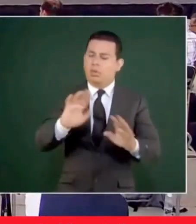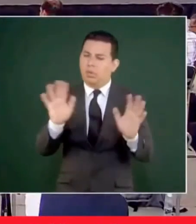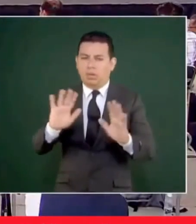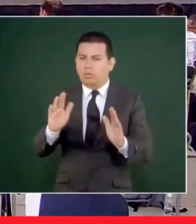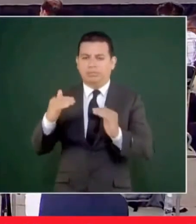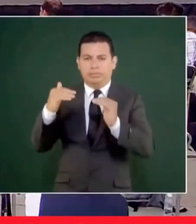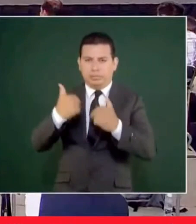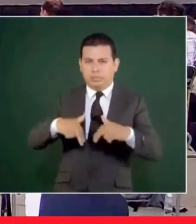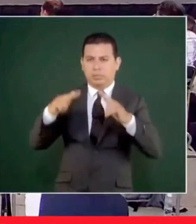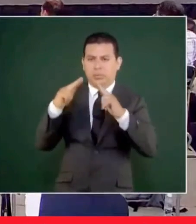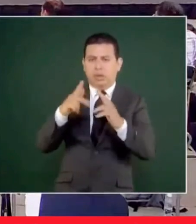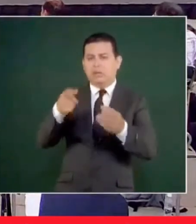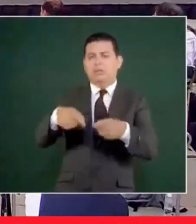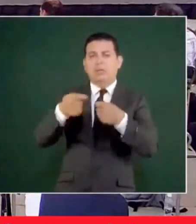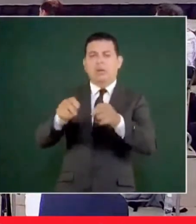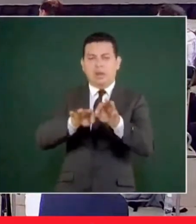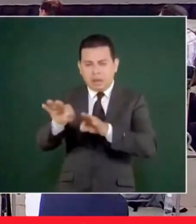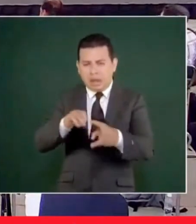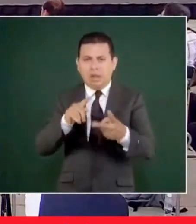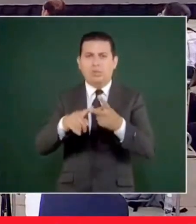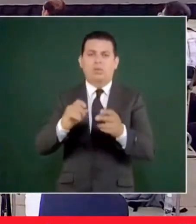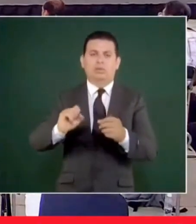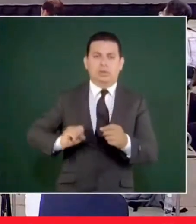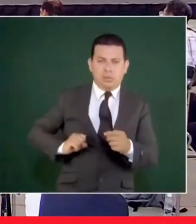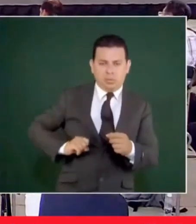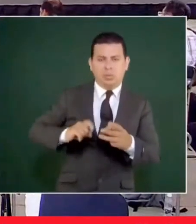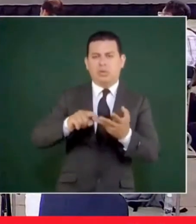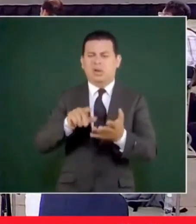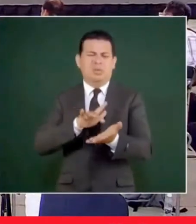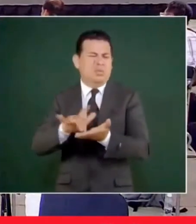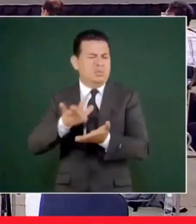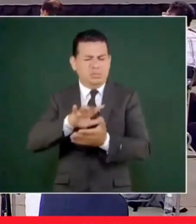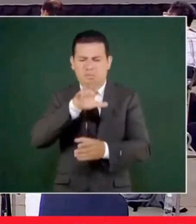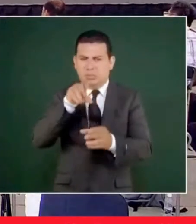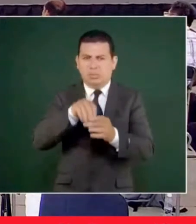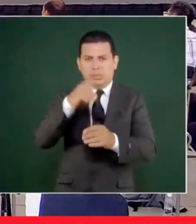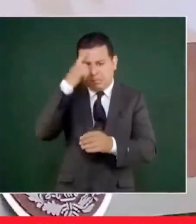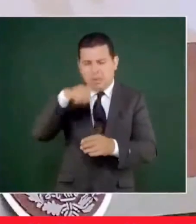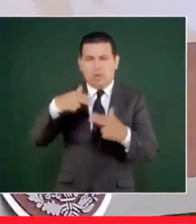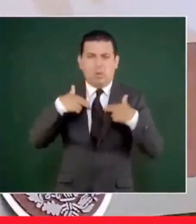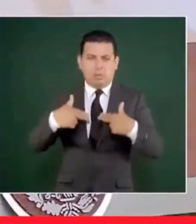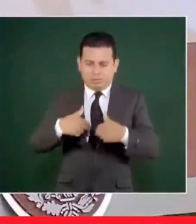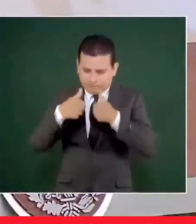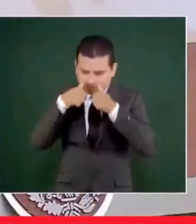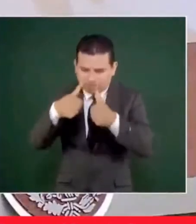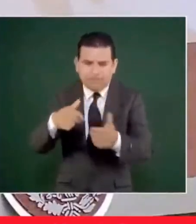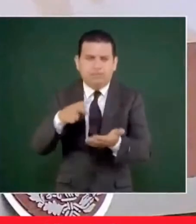oportunidades de empleo, de seguridad social, apoyo de manera humanitaria.